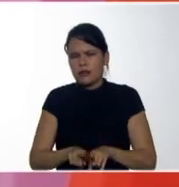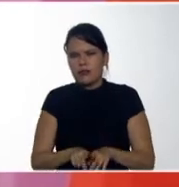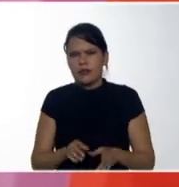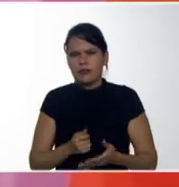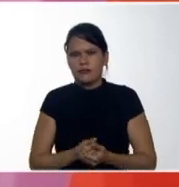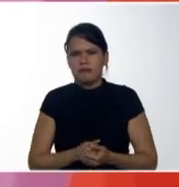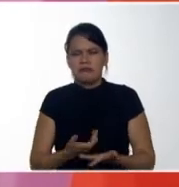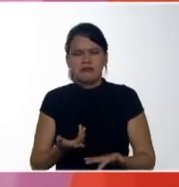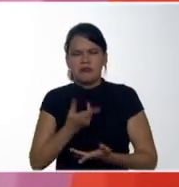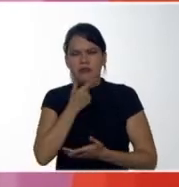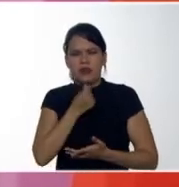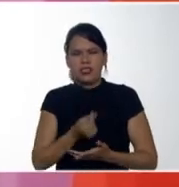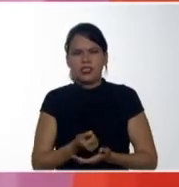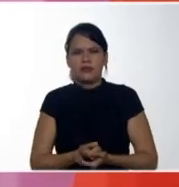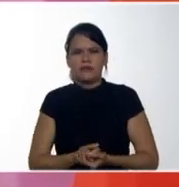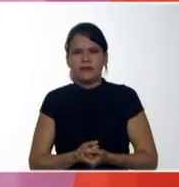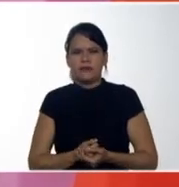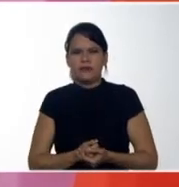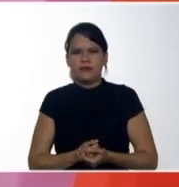Algo tan sencillo.